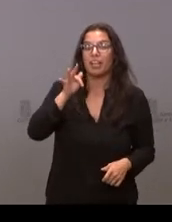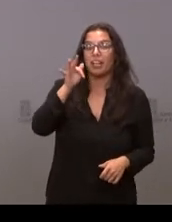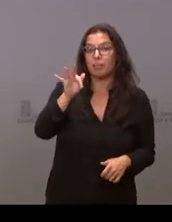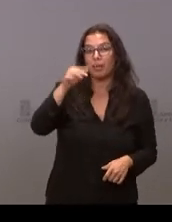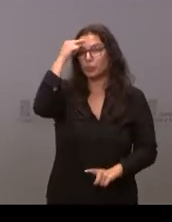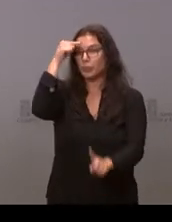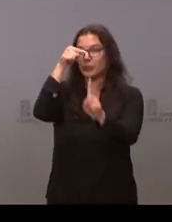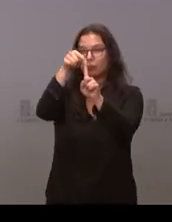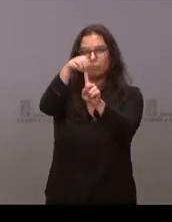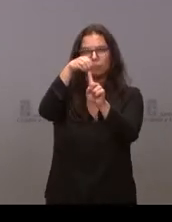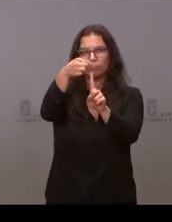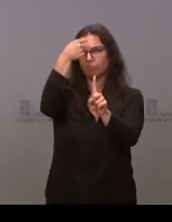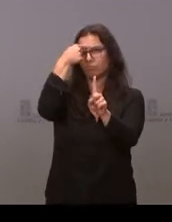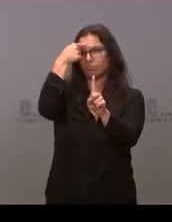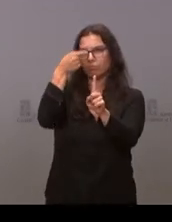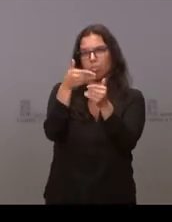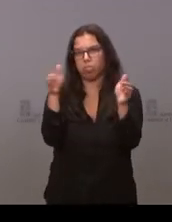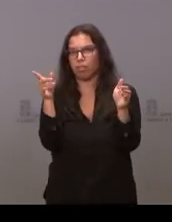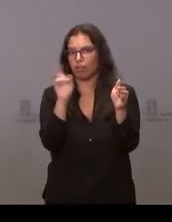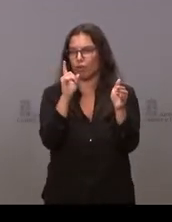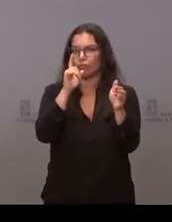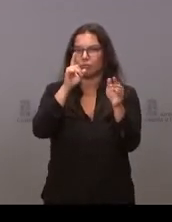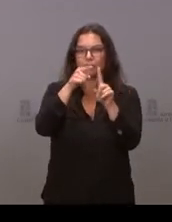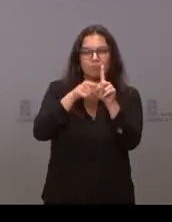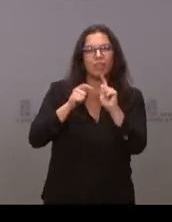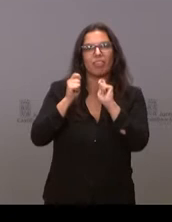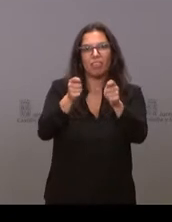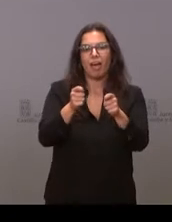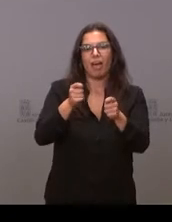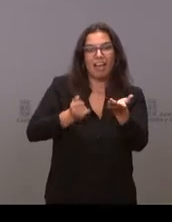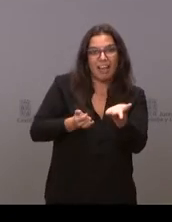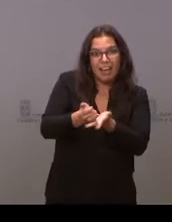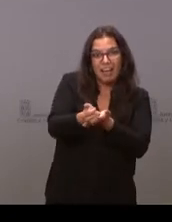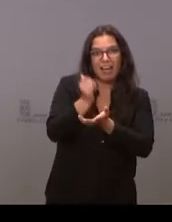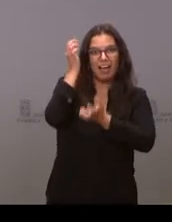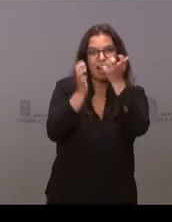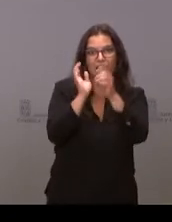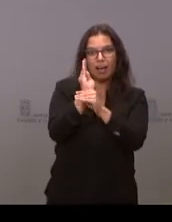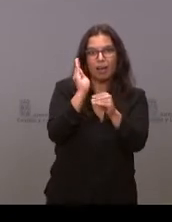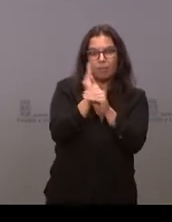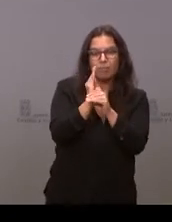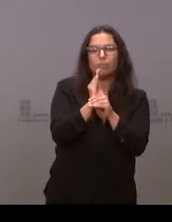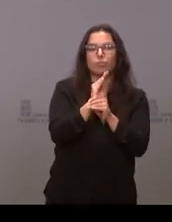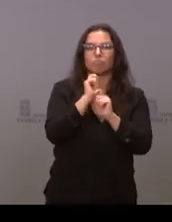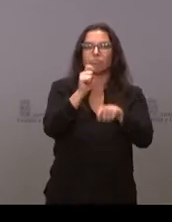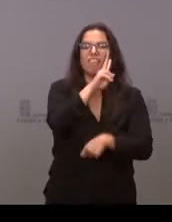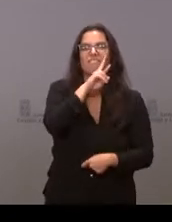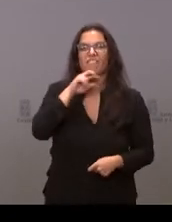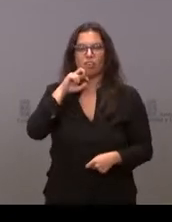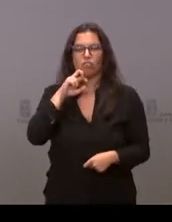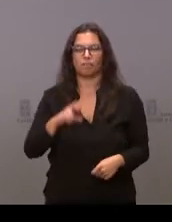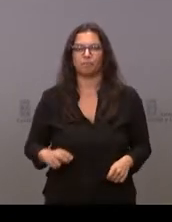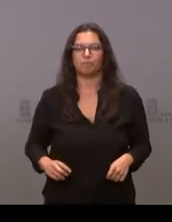principal objetivo: dar valor al campo, dar valor a agricultores y